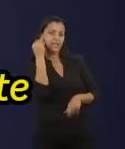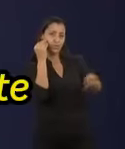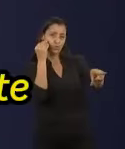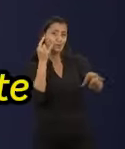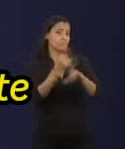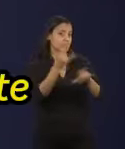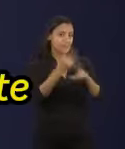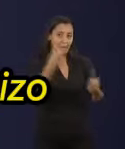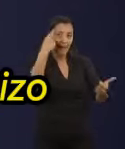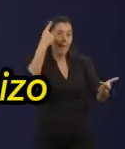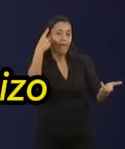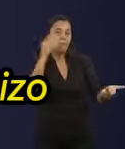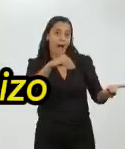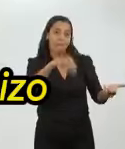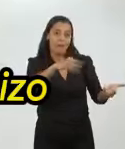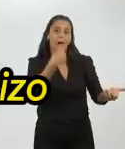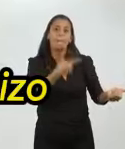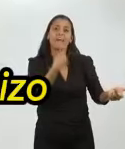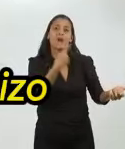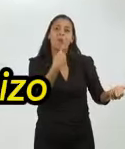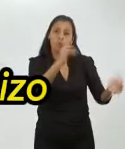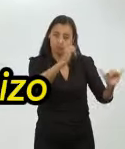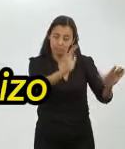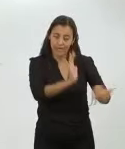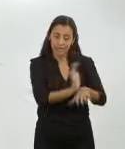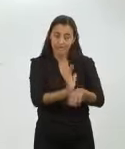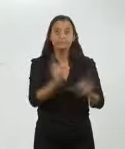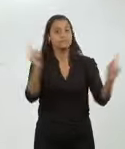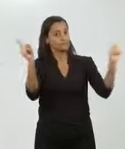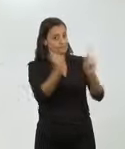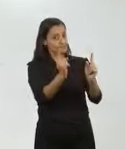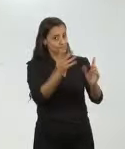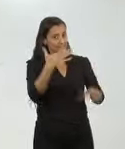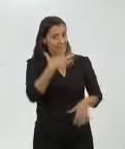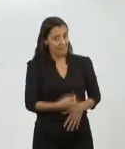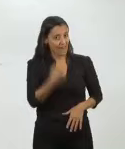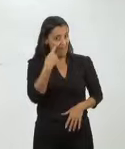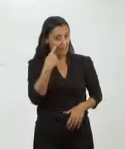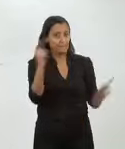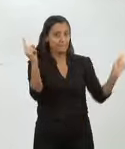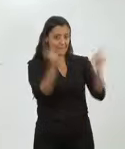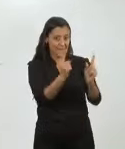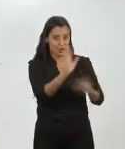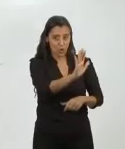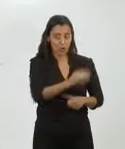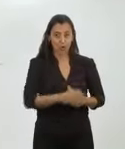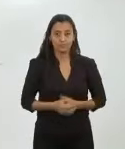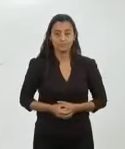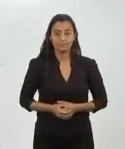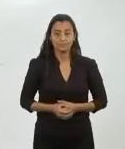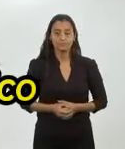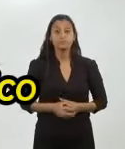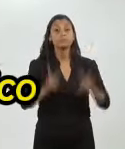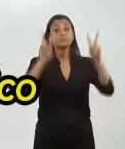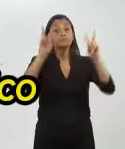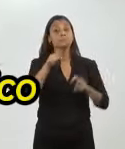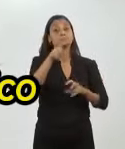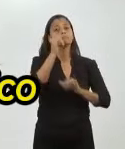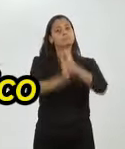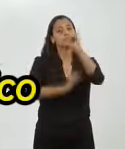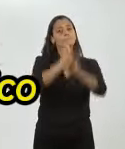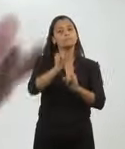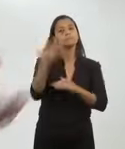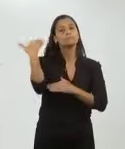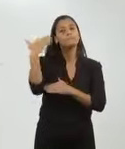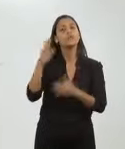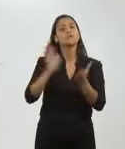igual siempre se te ocurre una más viste se me ocurren varias sí sintetizo juro que sintetizo e el tema que usted habló en introducción